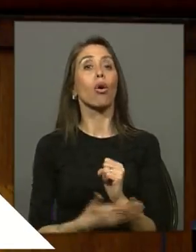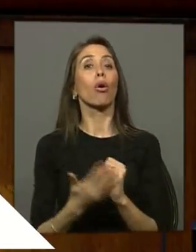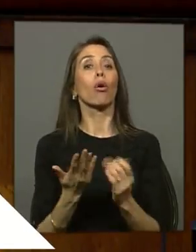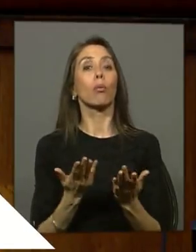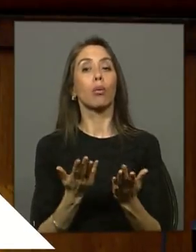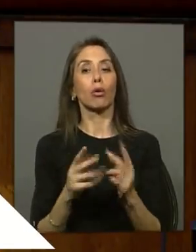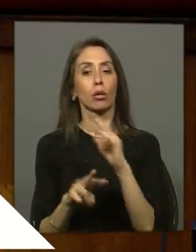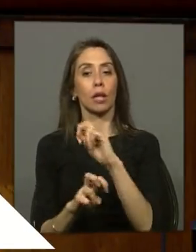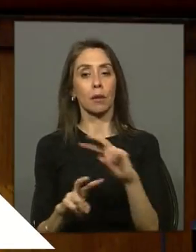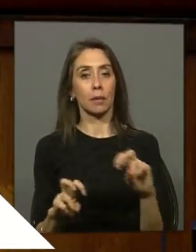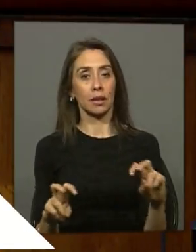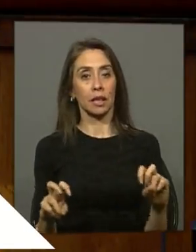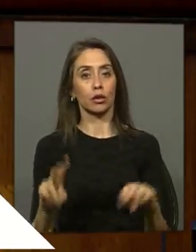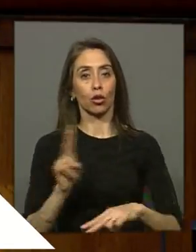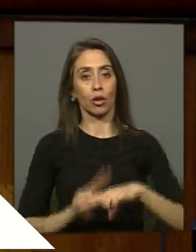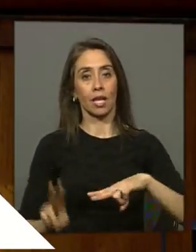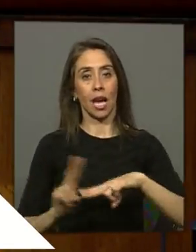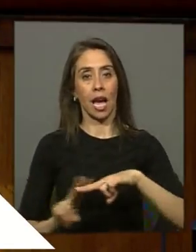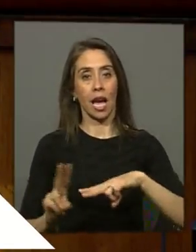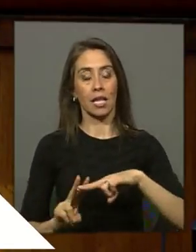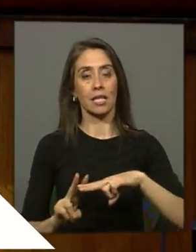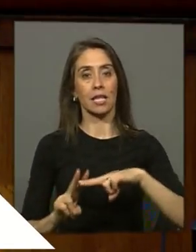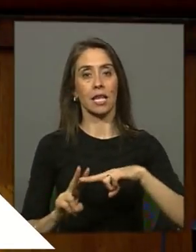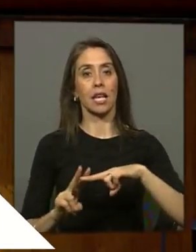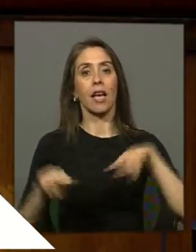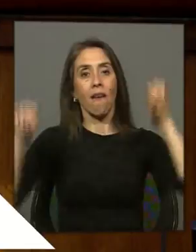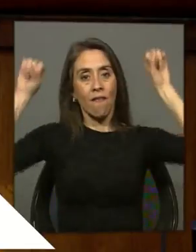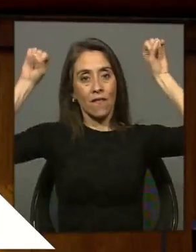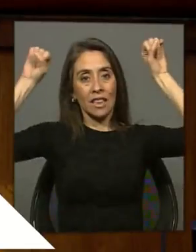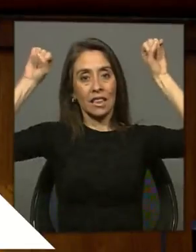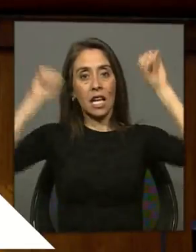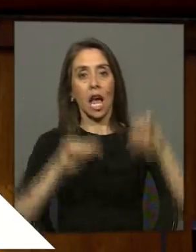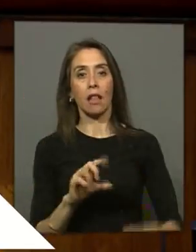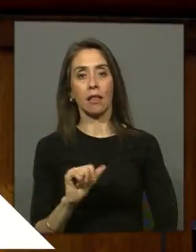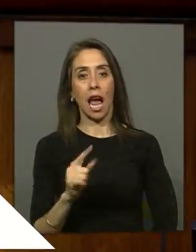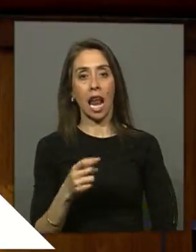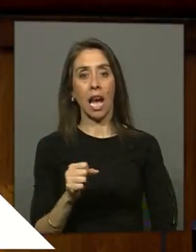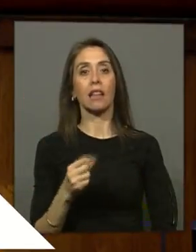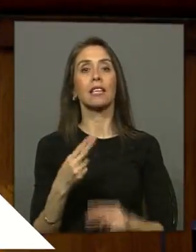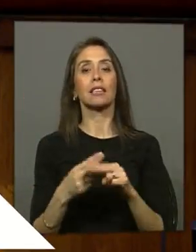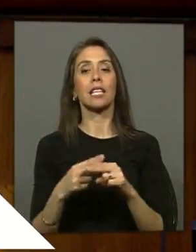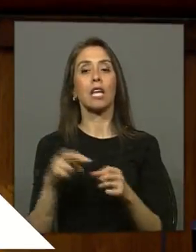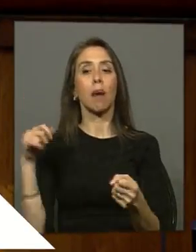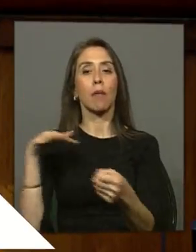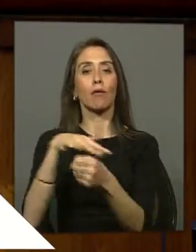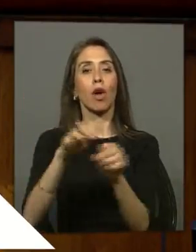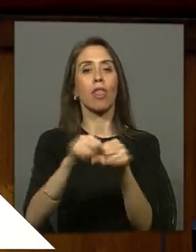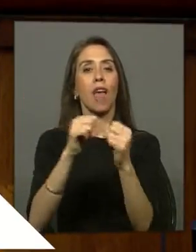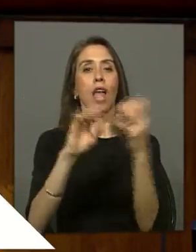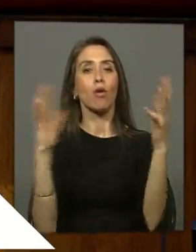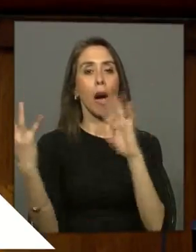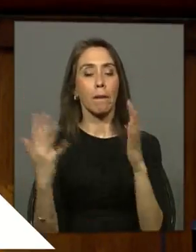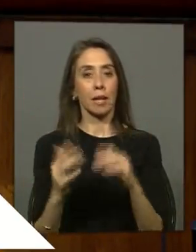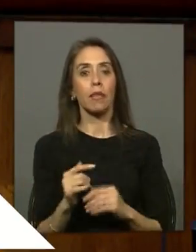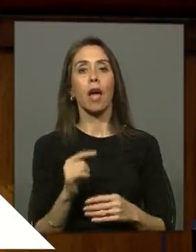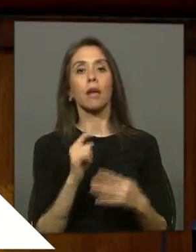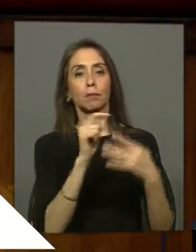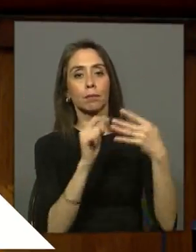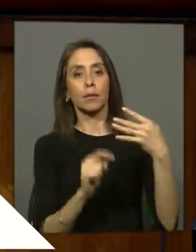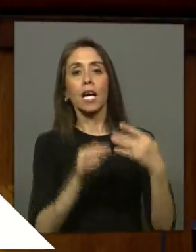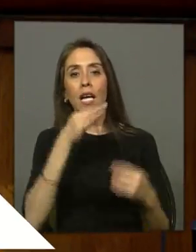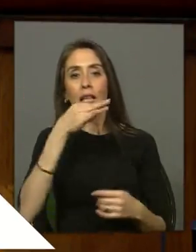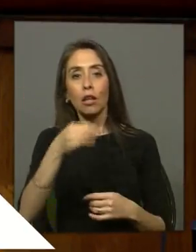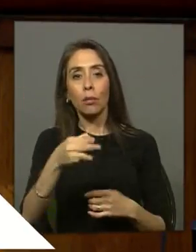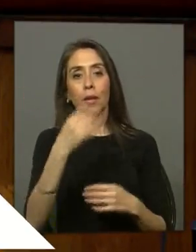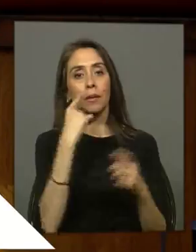arroje la investigación que efectúa la fiscalía de Talagante sobre daños medioambientales recomendaciones en relación